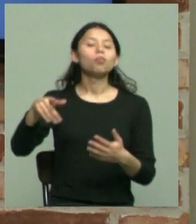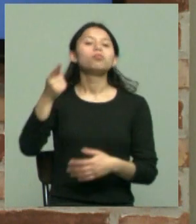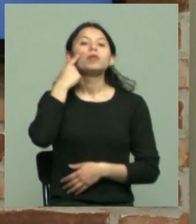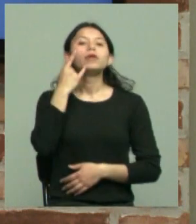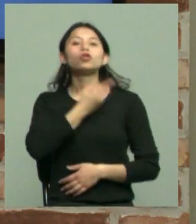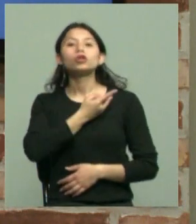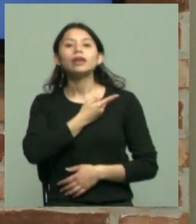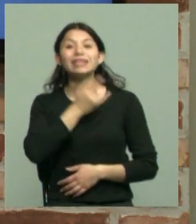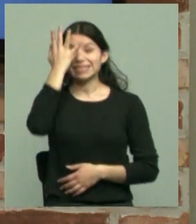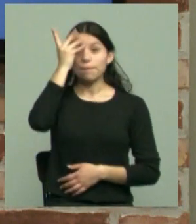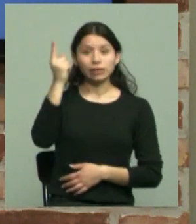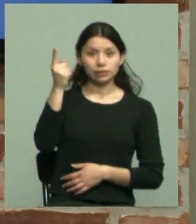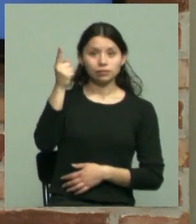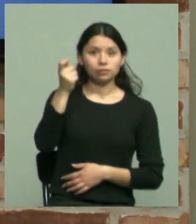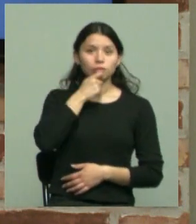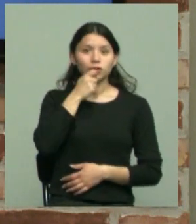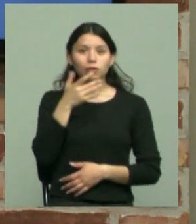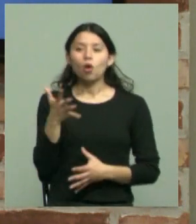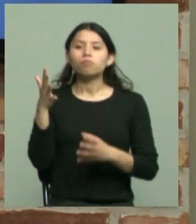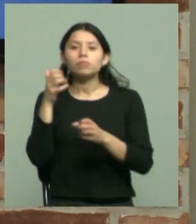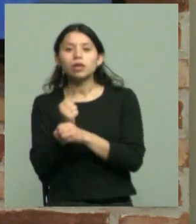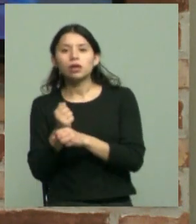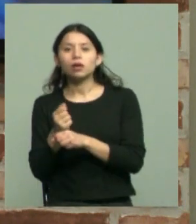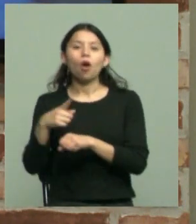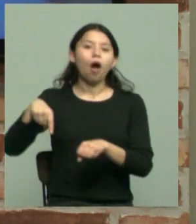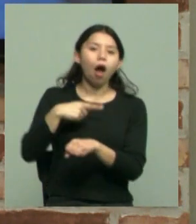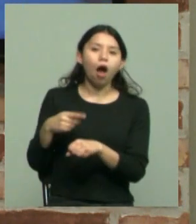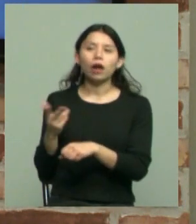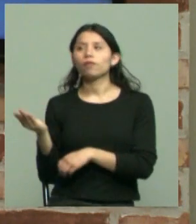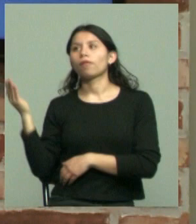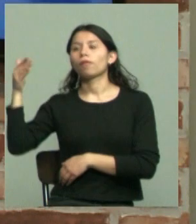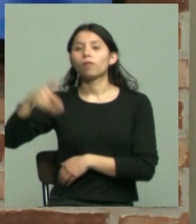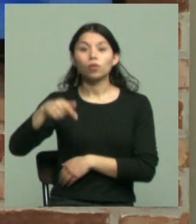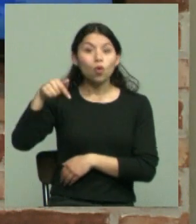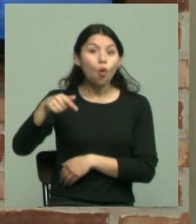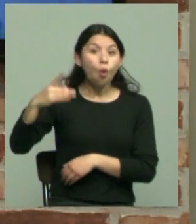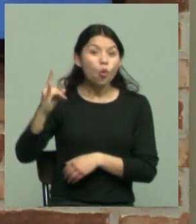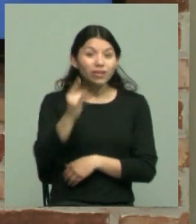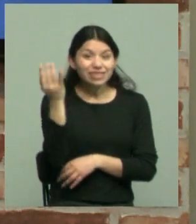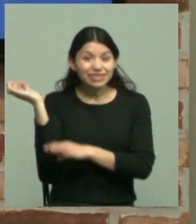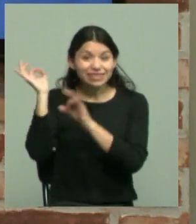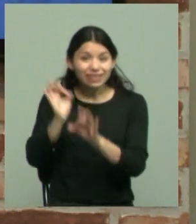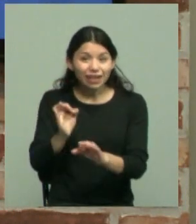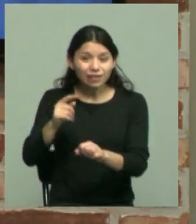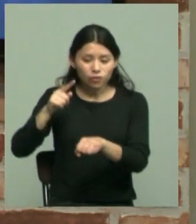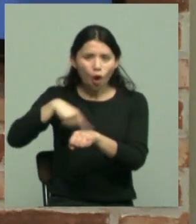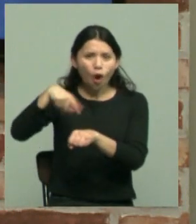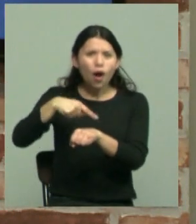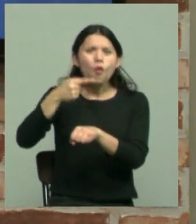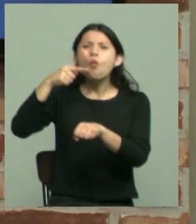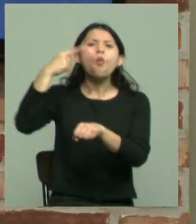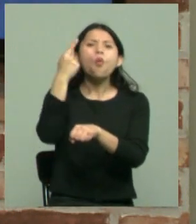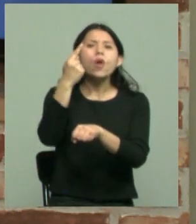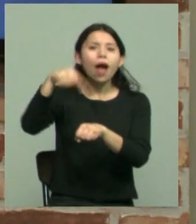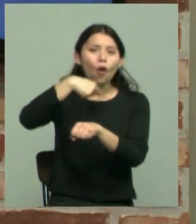pensar el tiempo, a la hora de pensar el transporte. Por ejemplo, venir a la universidad tarda más o menos 1 hora el colectivo, si a eso le sumamos ida y vuelta son 2 horas,